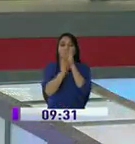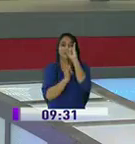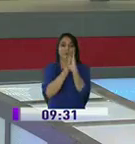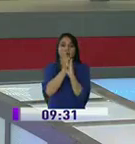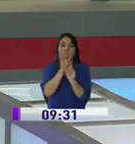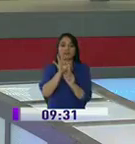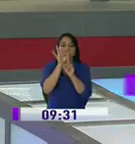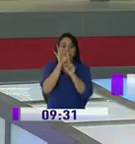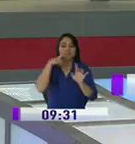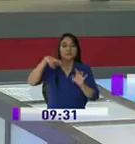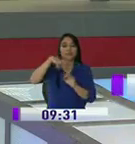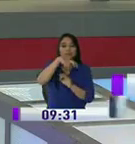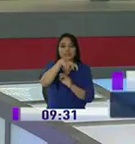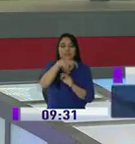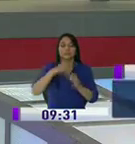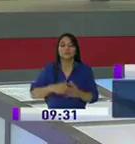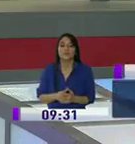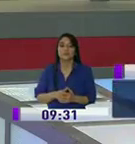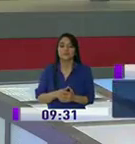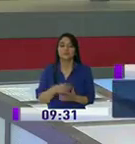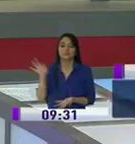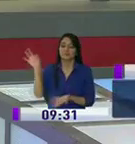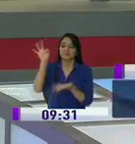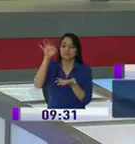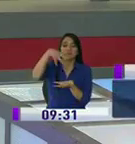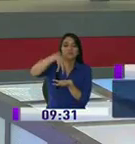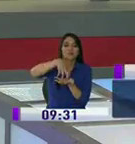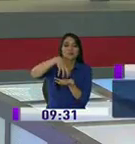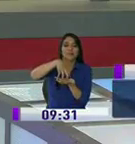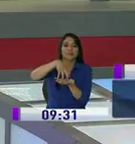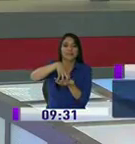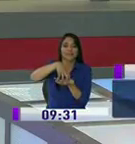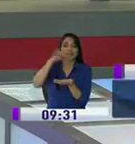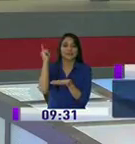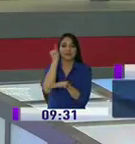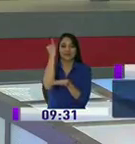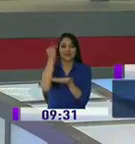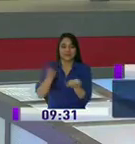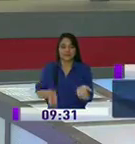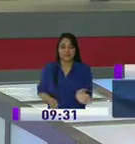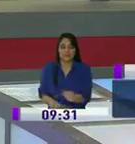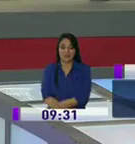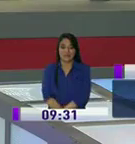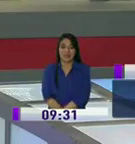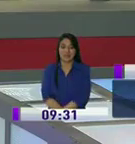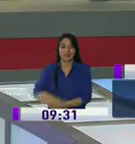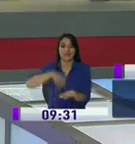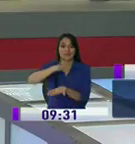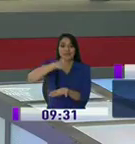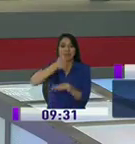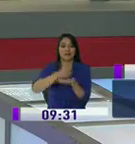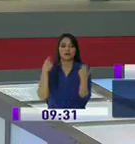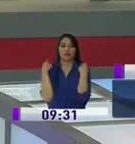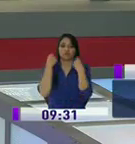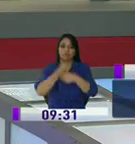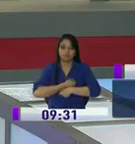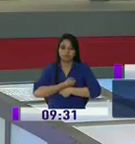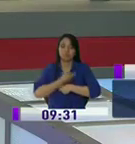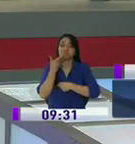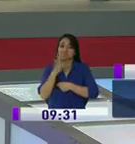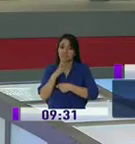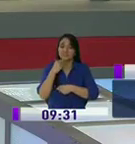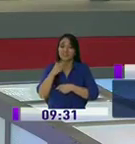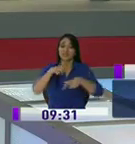en turismo, Lonely Planet, designó a la Plaza de los Ponchos, esto es en Otavalo, qué linda es esa plaza, allá en Imbabura, como uno de los destinos